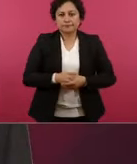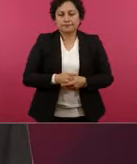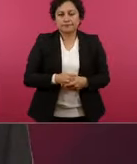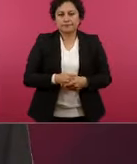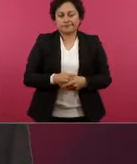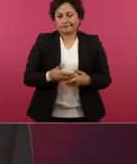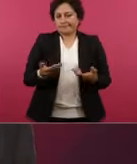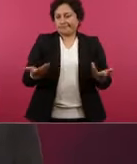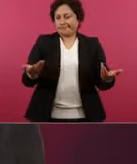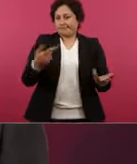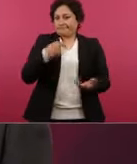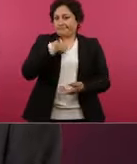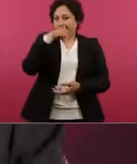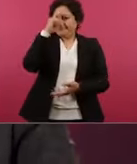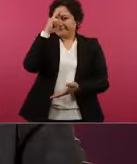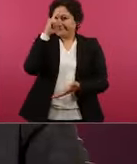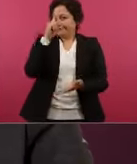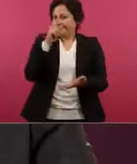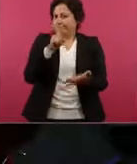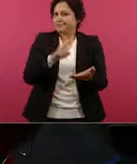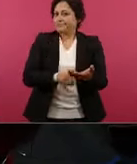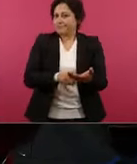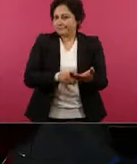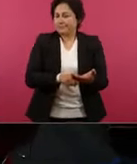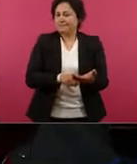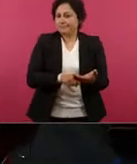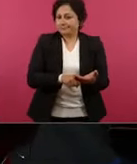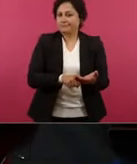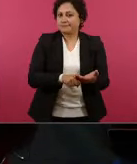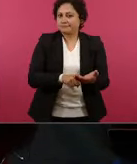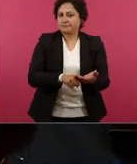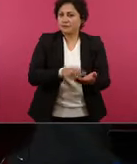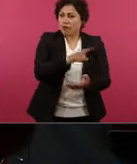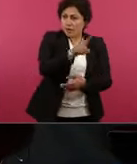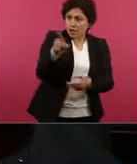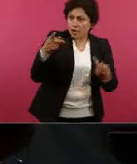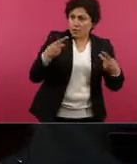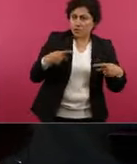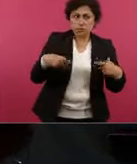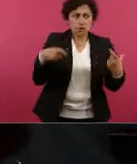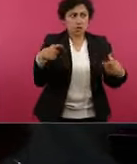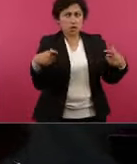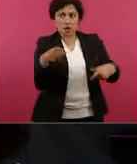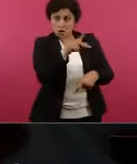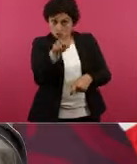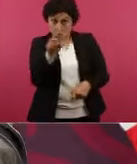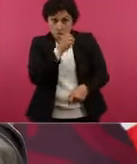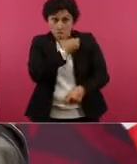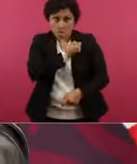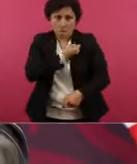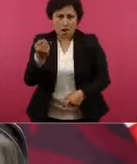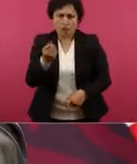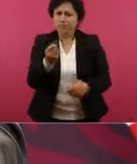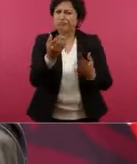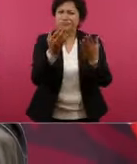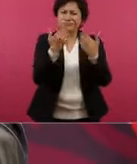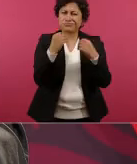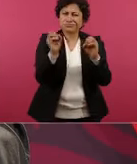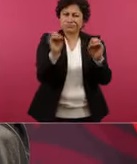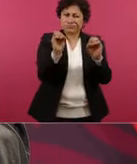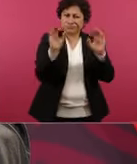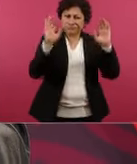Yo creo que no todo el que tiene, siempre lo he dicho, es malvado. Hay gente que merece mucho respeto, que ha hecho su